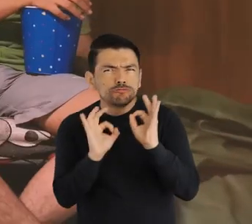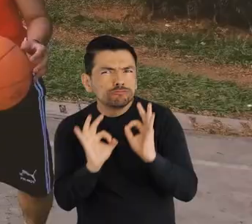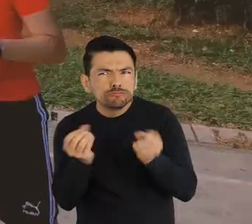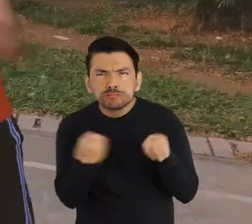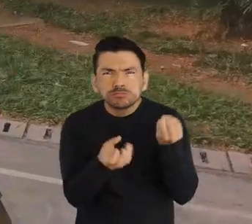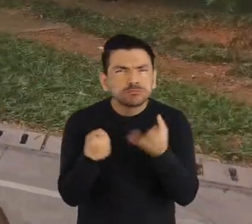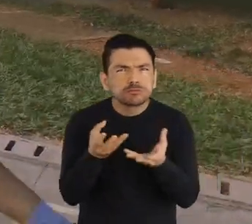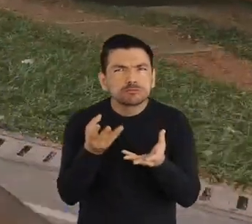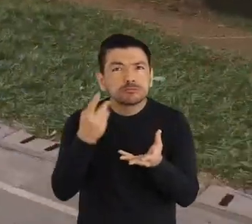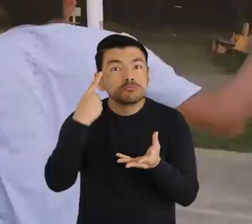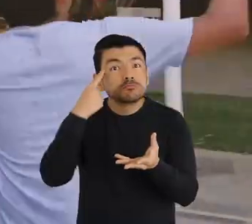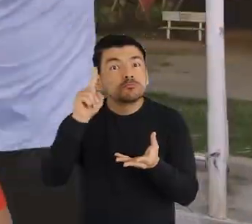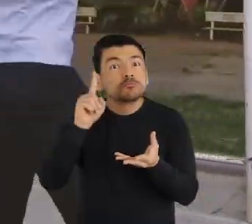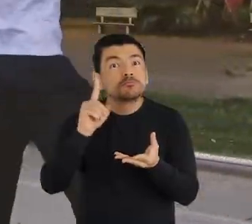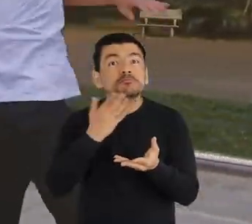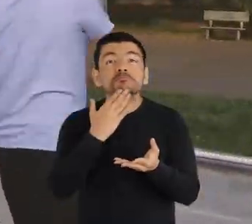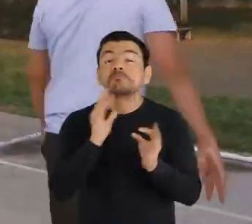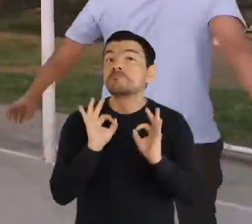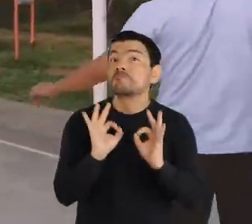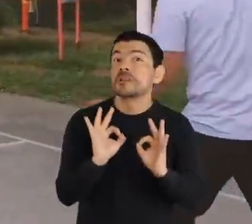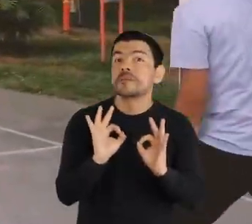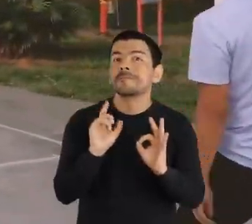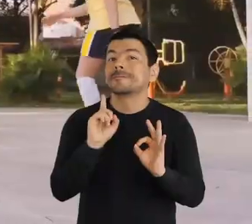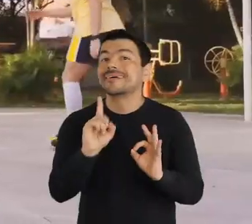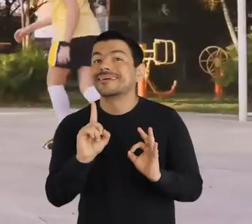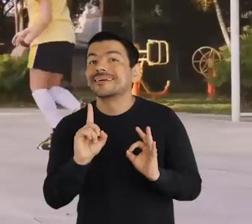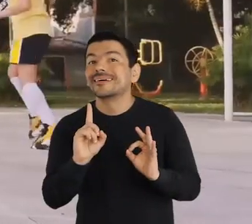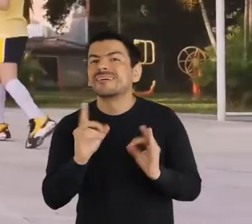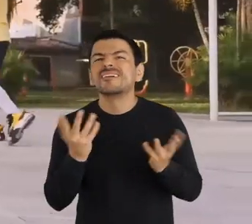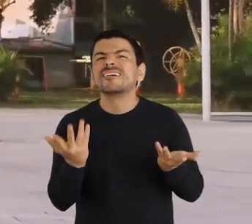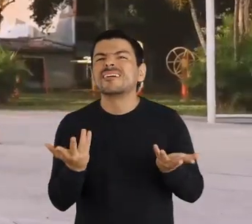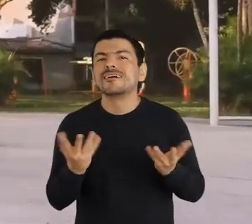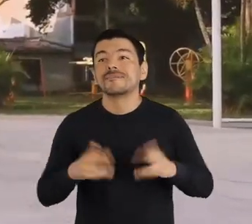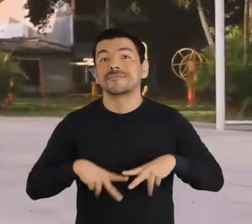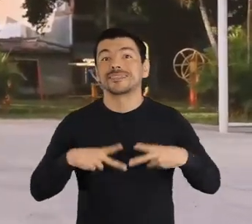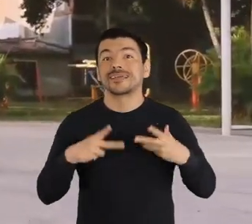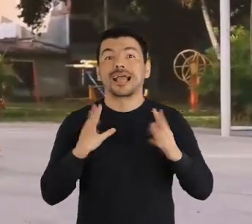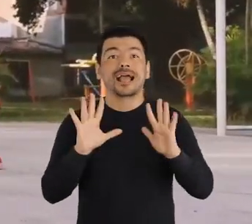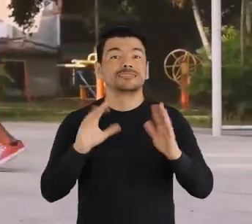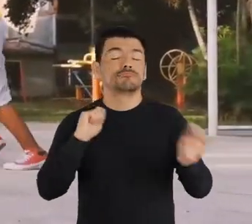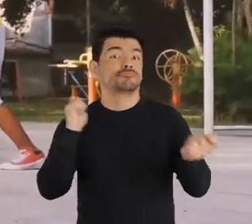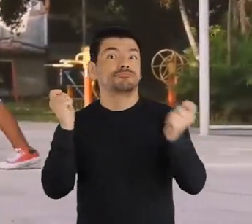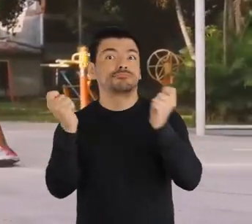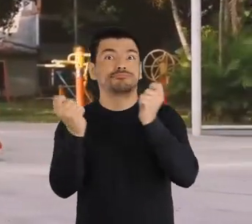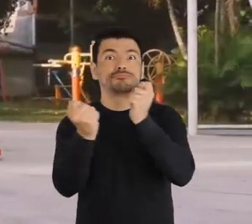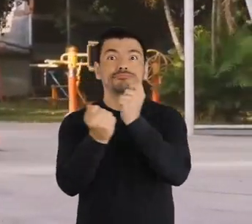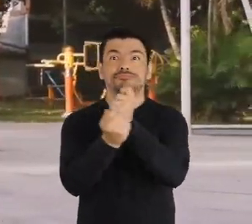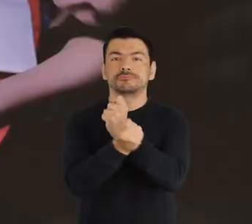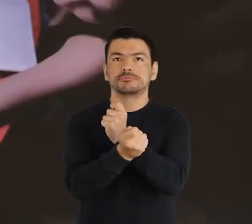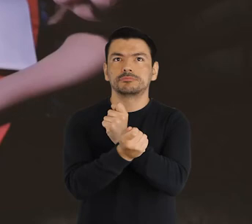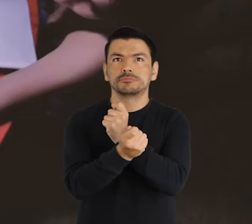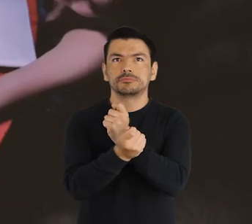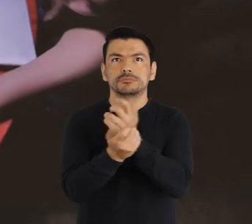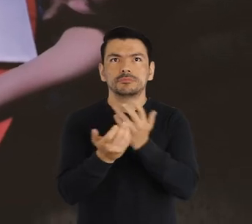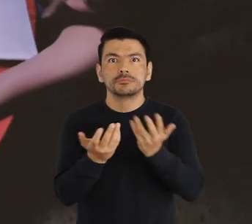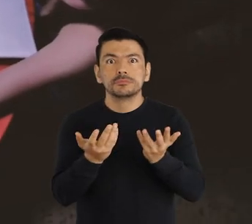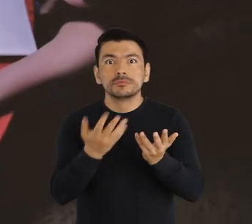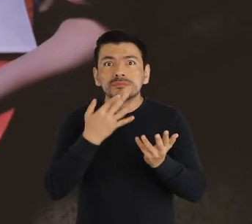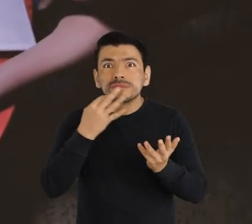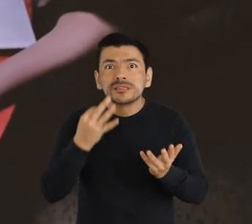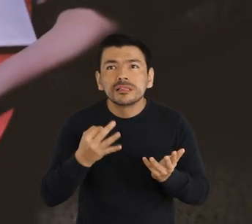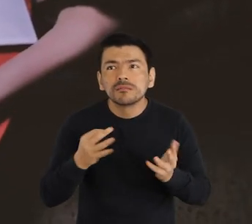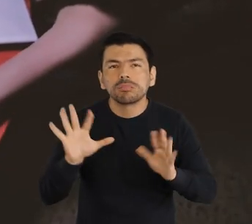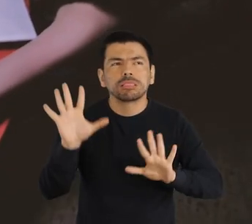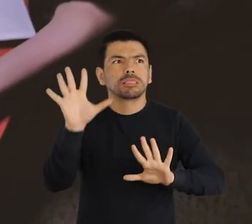quizás con eso basta, pero la vida está hecha de cambios inevitables. Y cuando confrontes tu realidad, entenderás